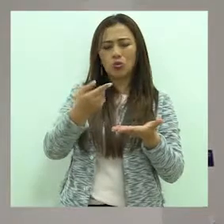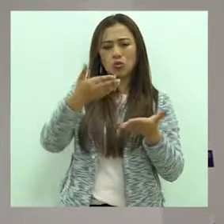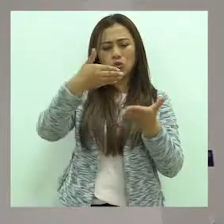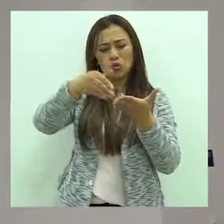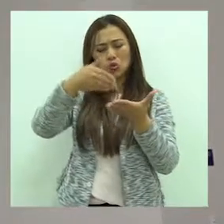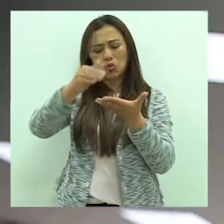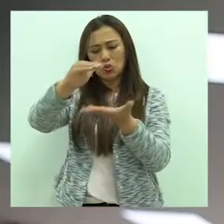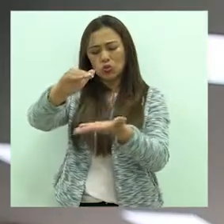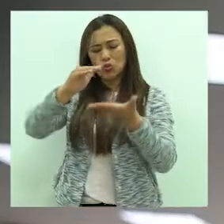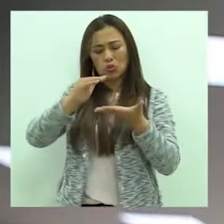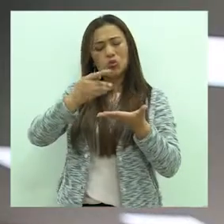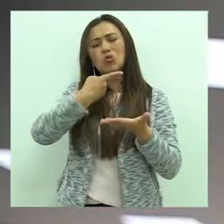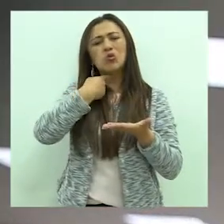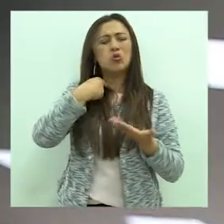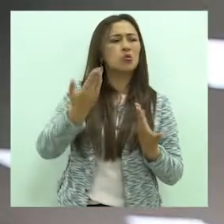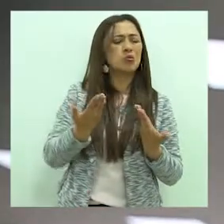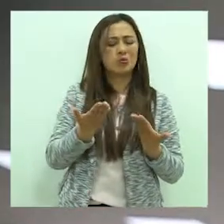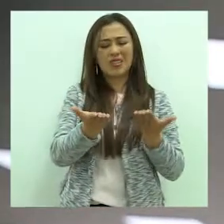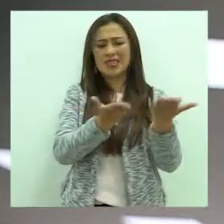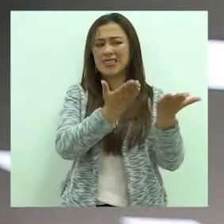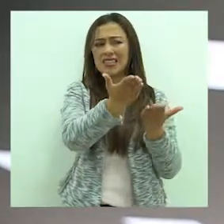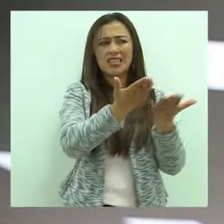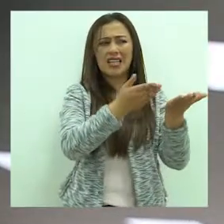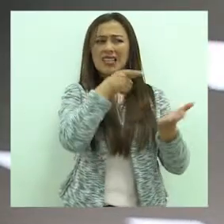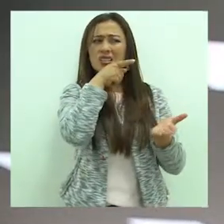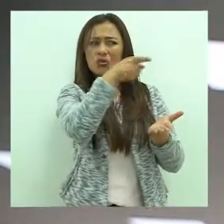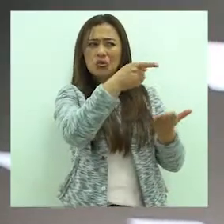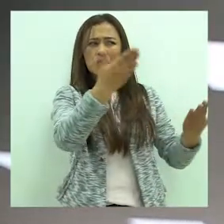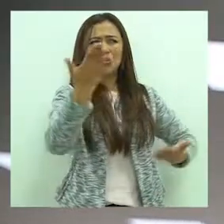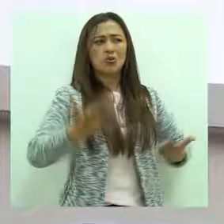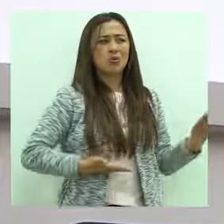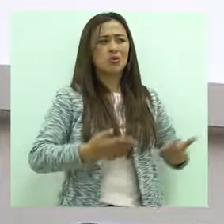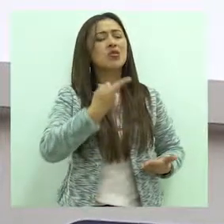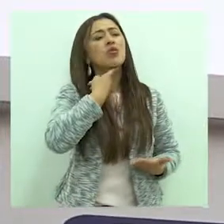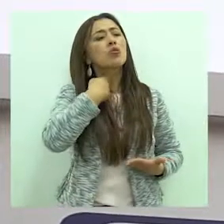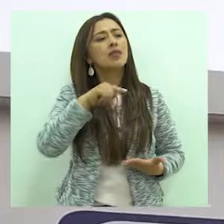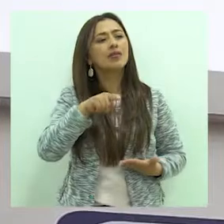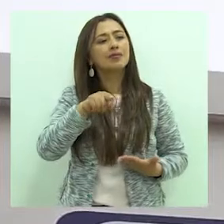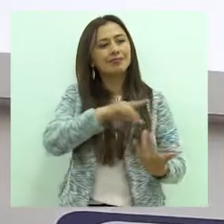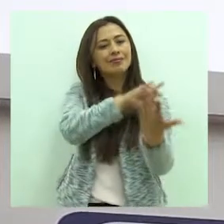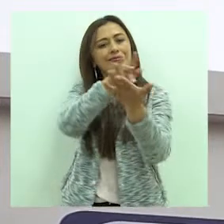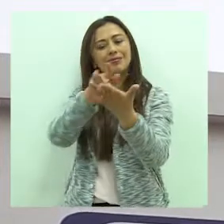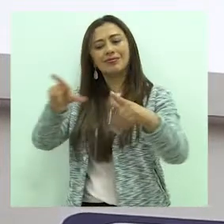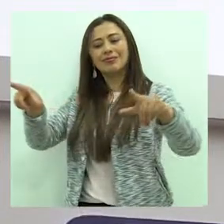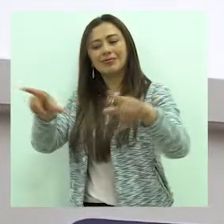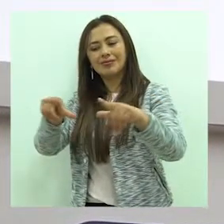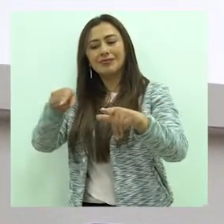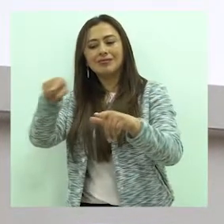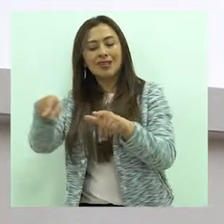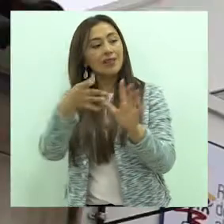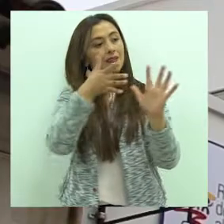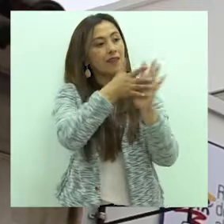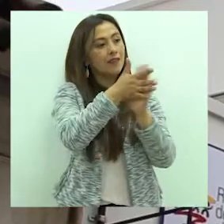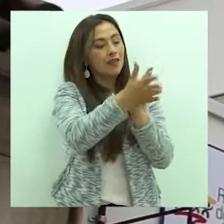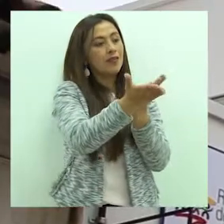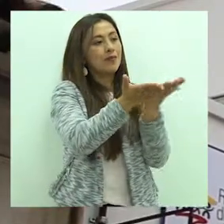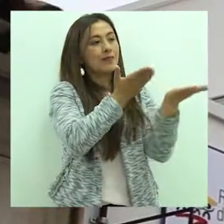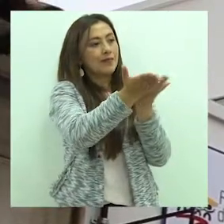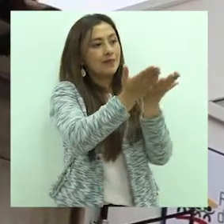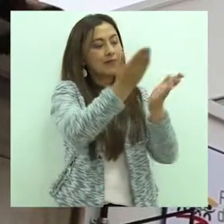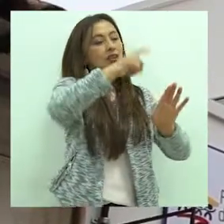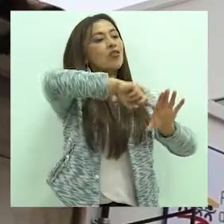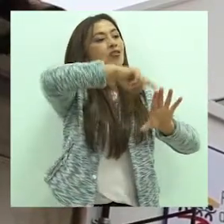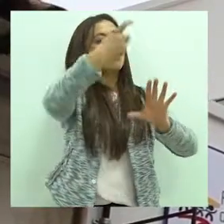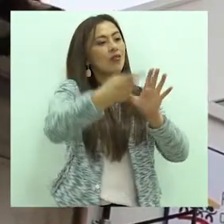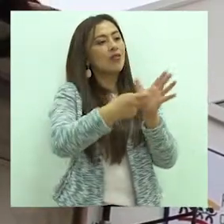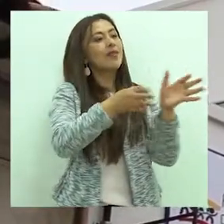elementos o servicios, y que además de eso, pues, está dispuesta para brindar toda la asesoría a todas las entidades y personas que quieran